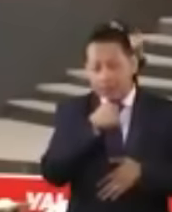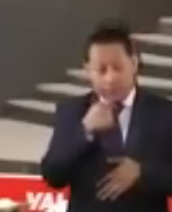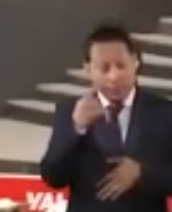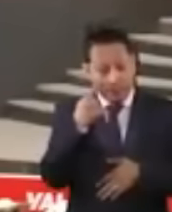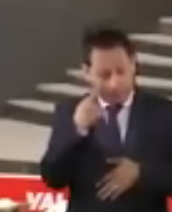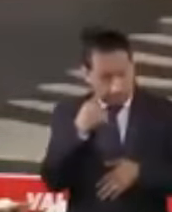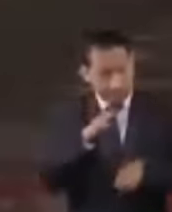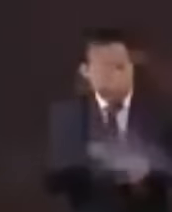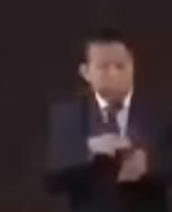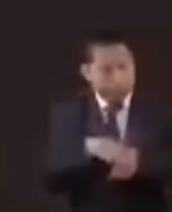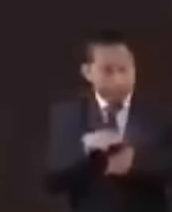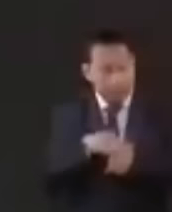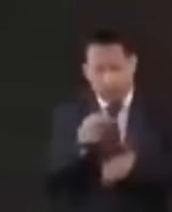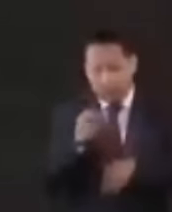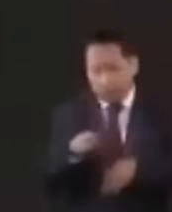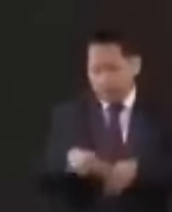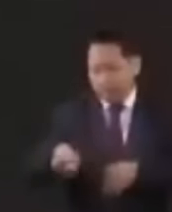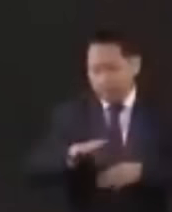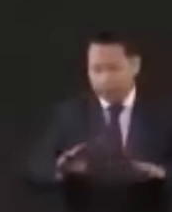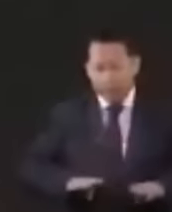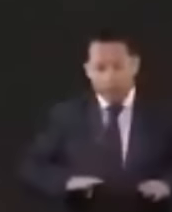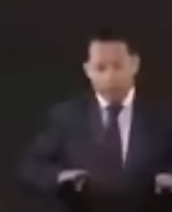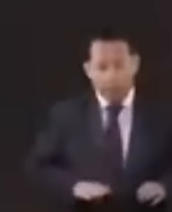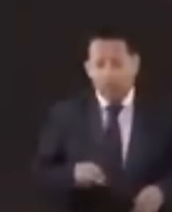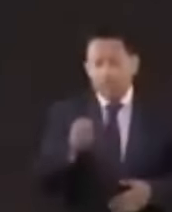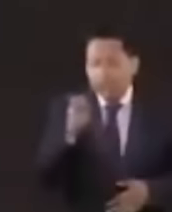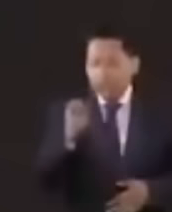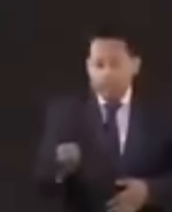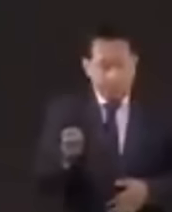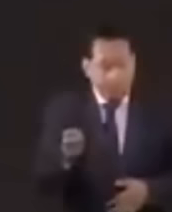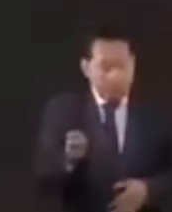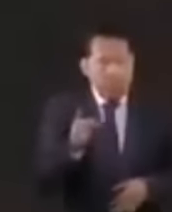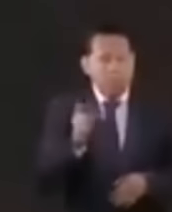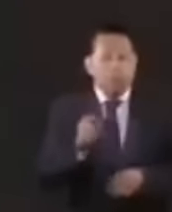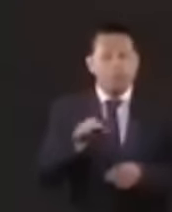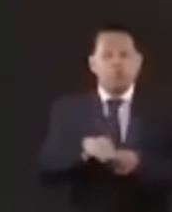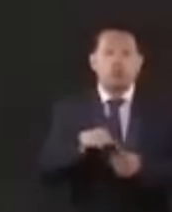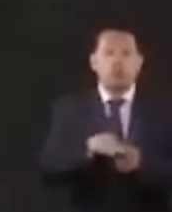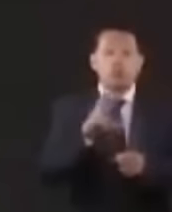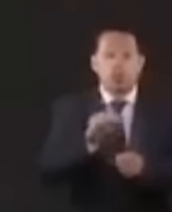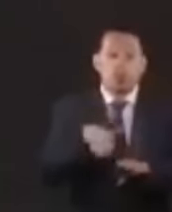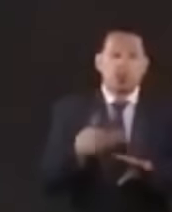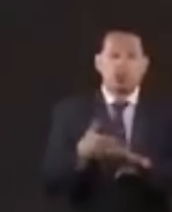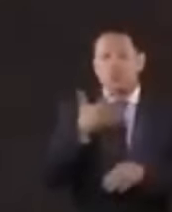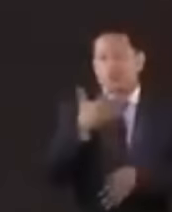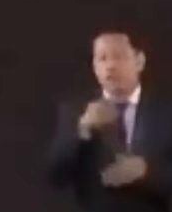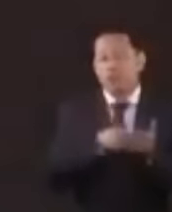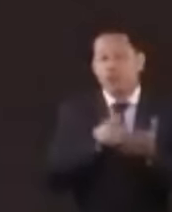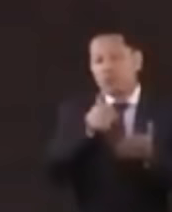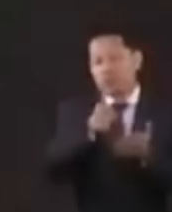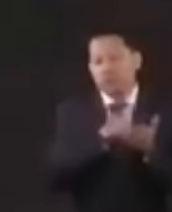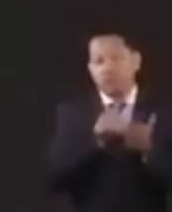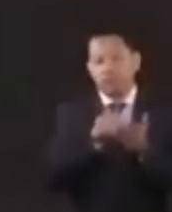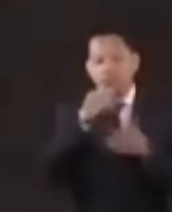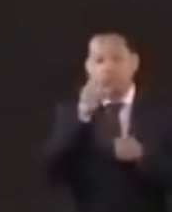Escúchenlo bien, es el sello que les caracteriza. Están votando en contra de 5.6 millones